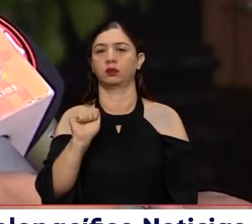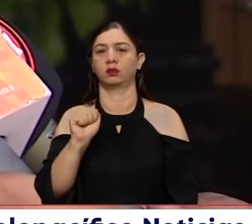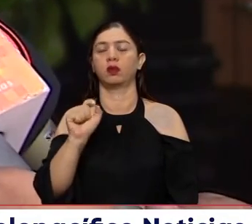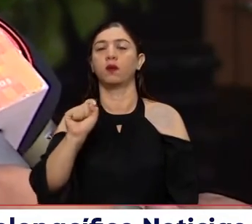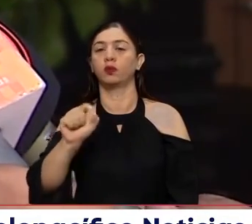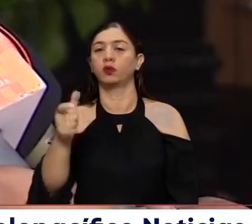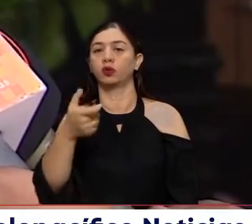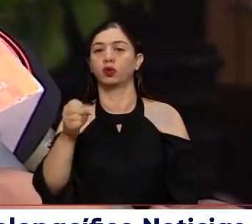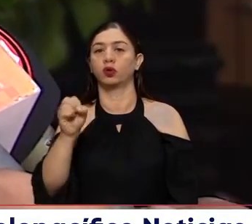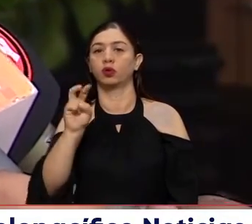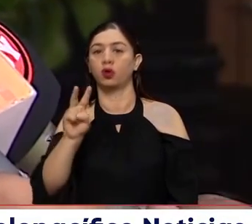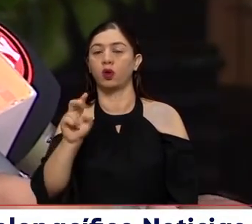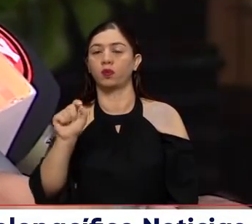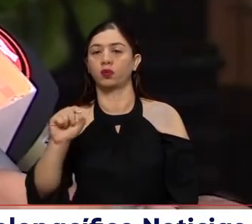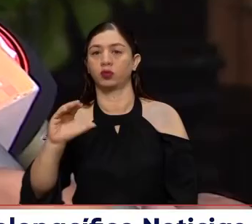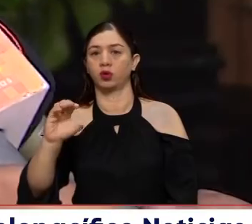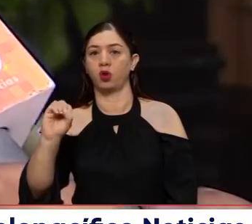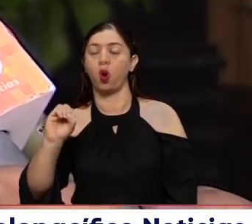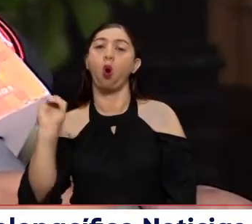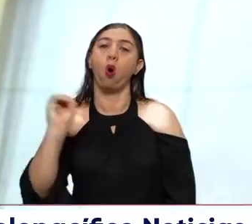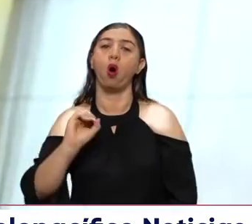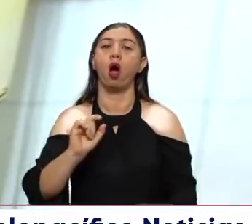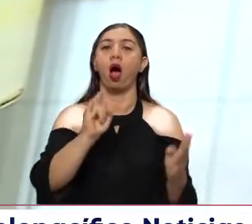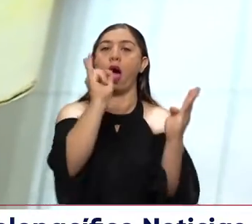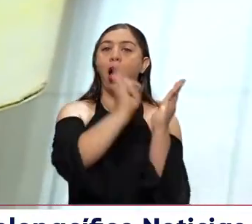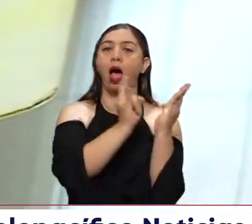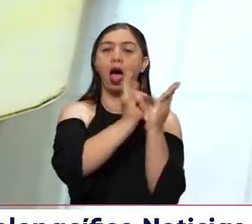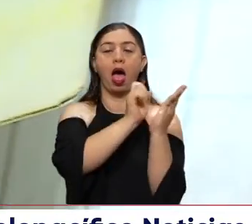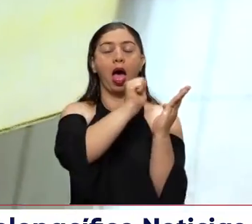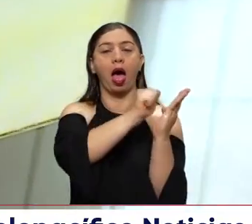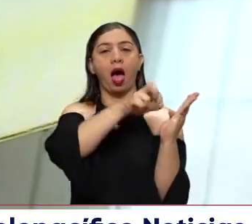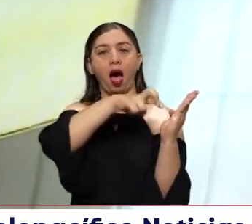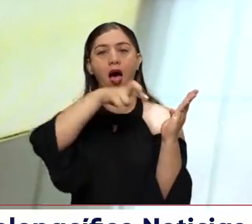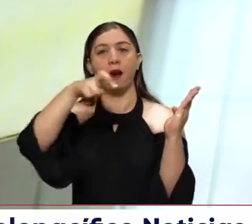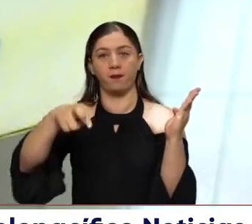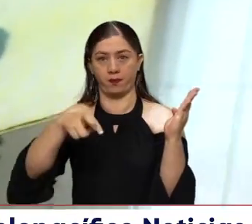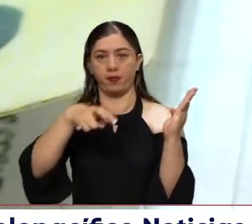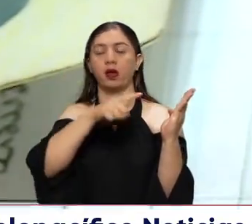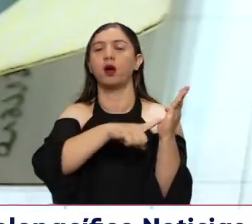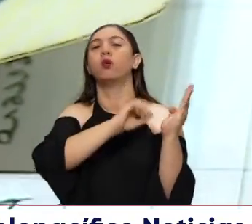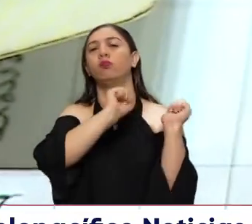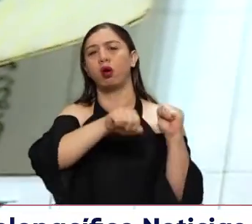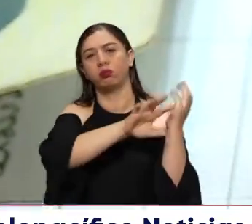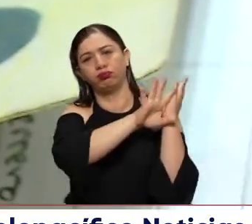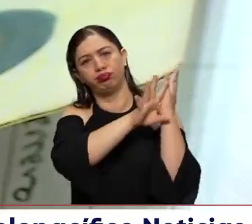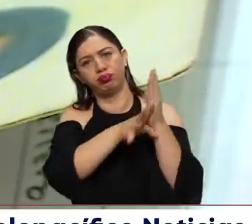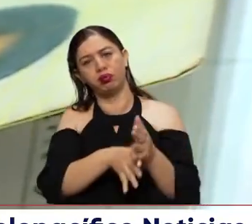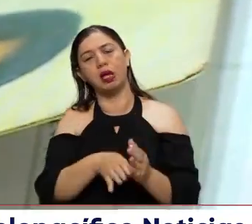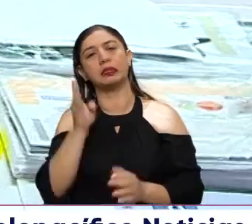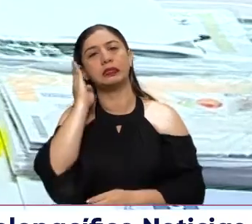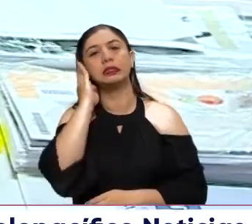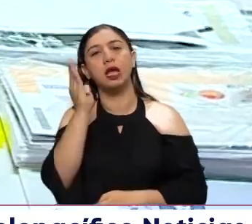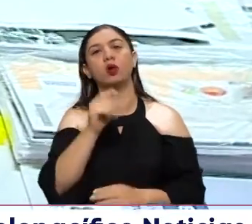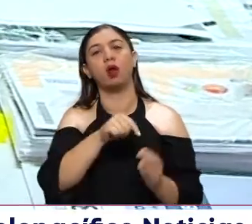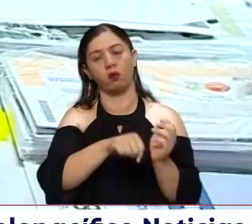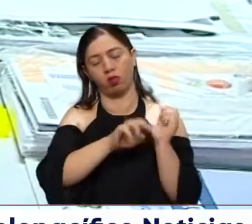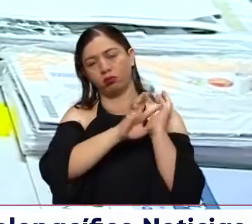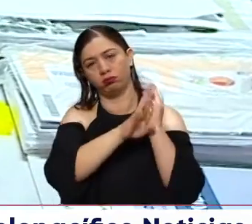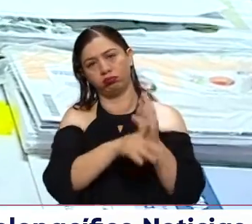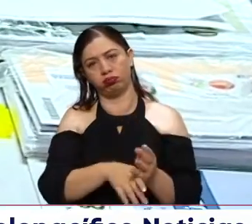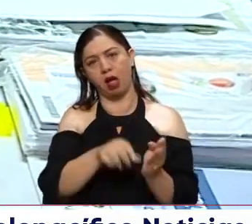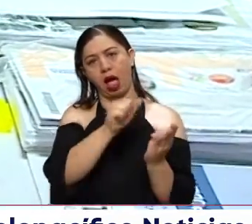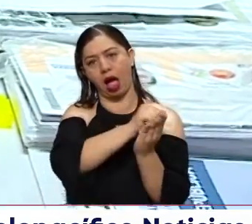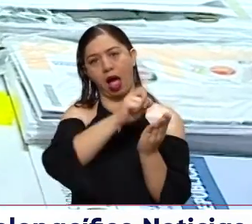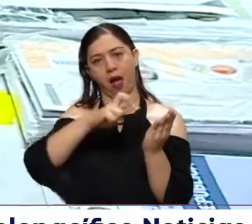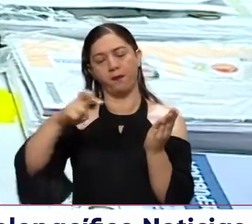www.registraduría.gov.co o en la app Infovotantes, que se puede descargar a través de las apps en los celulares, podremos